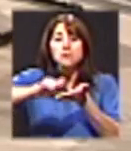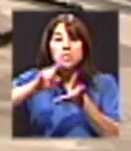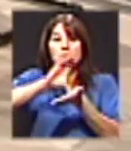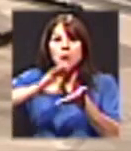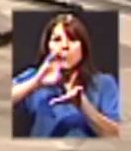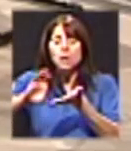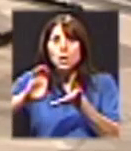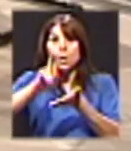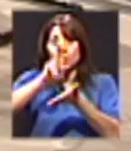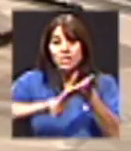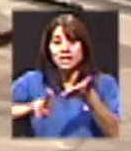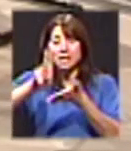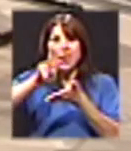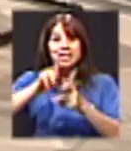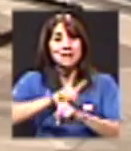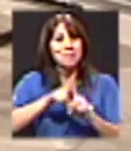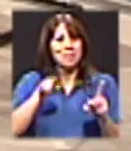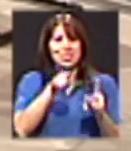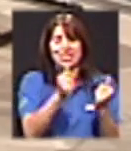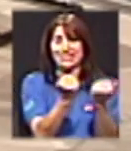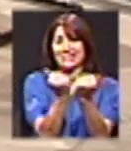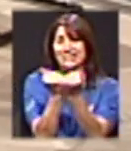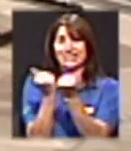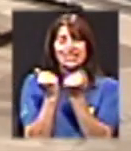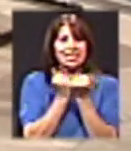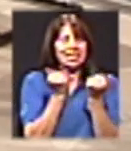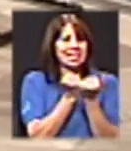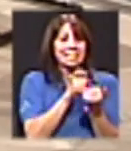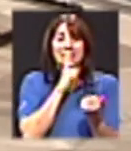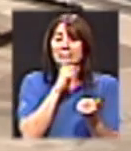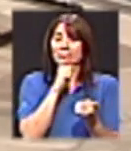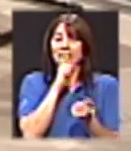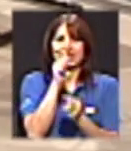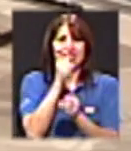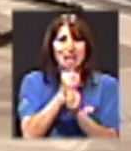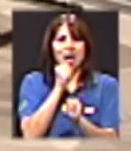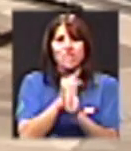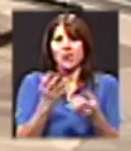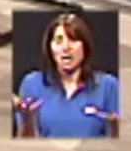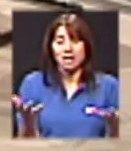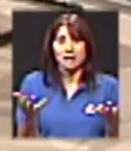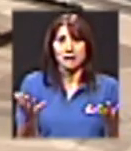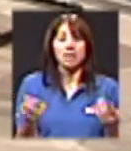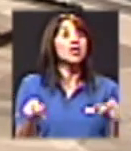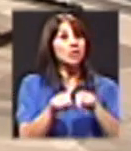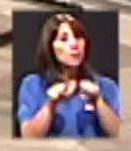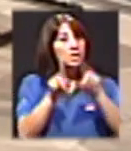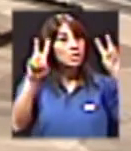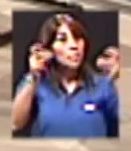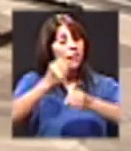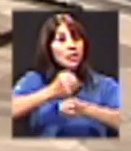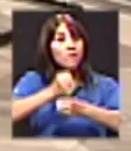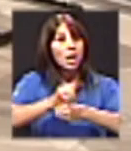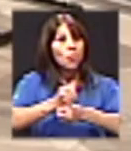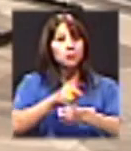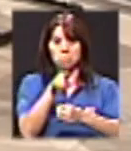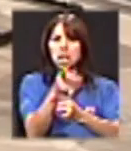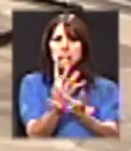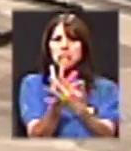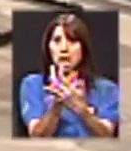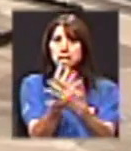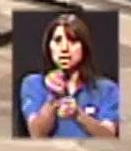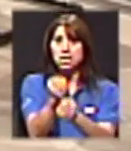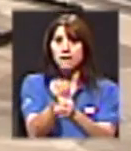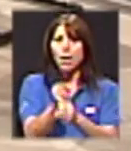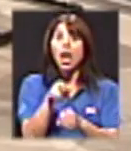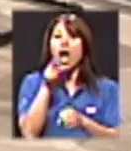posibilidades en ese tumulto son mucho más limitadas, ¿verdad? El tema de trabajo, en las cárceles se trabaja, se hacían los pupitres del